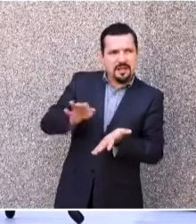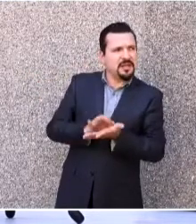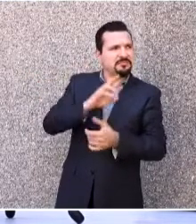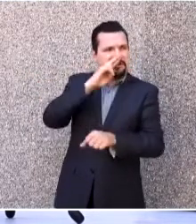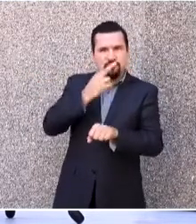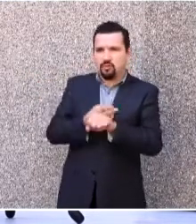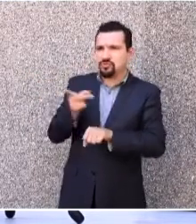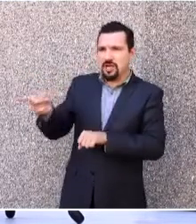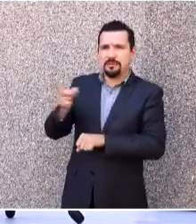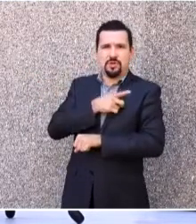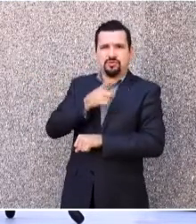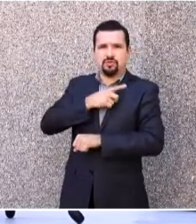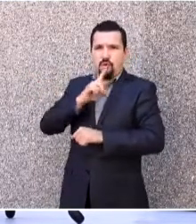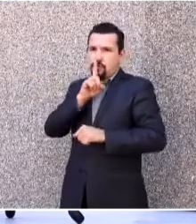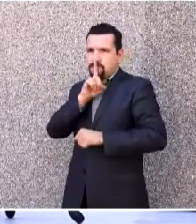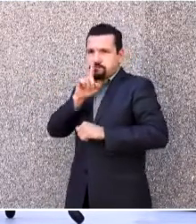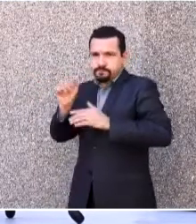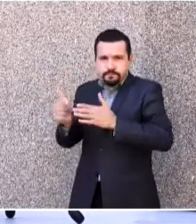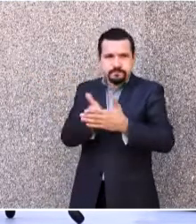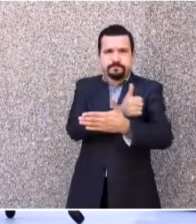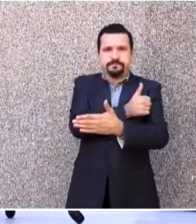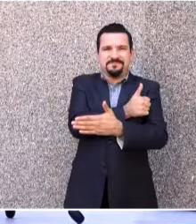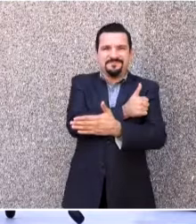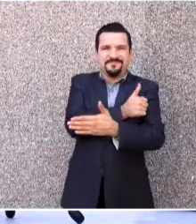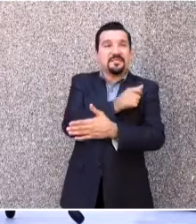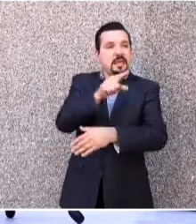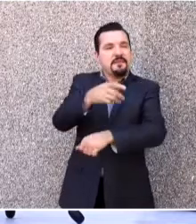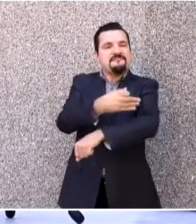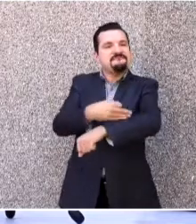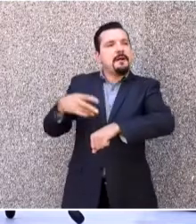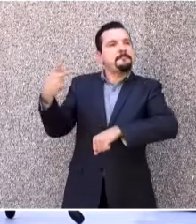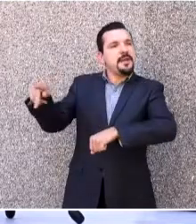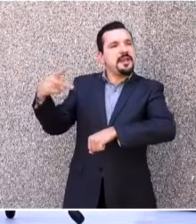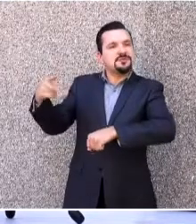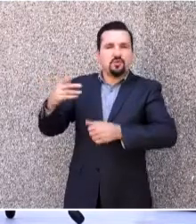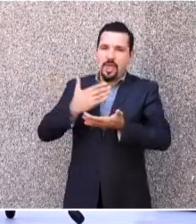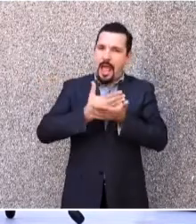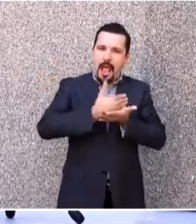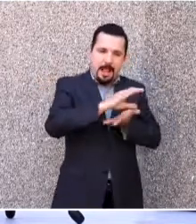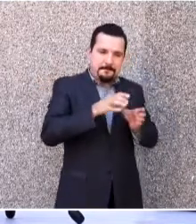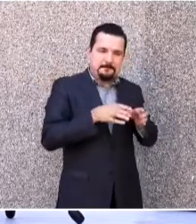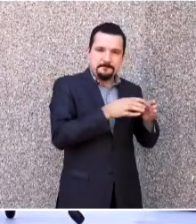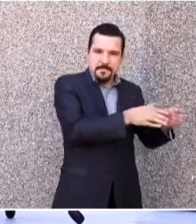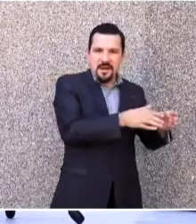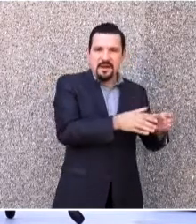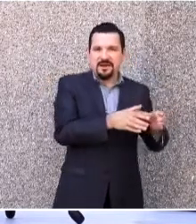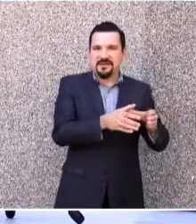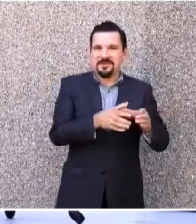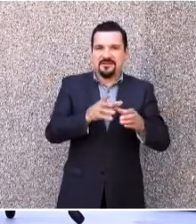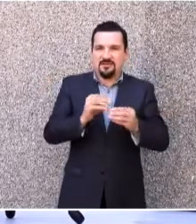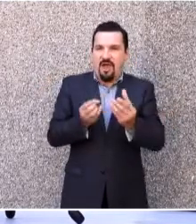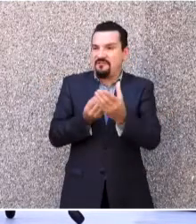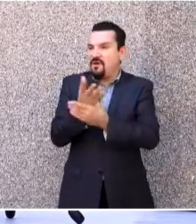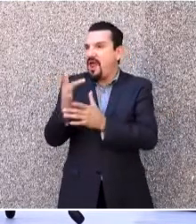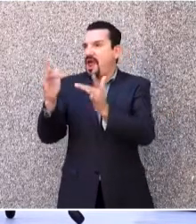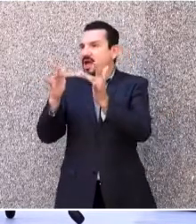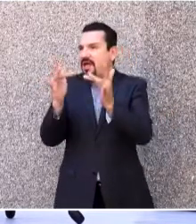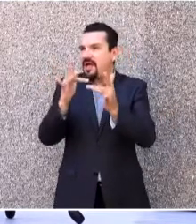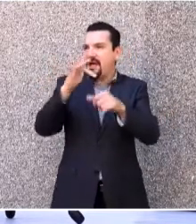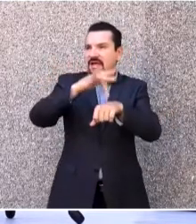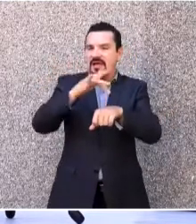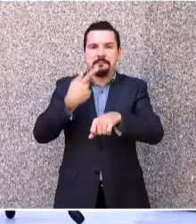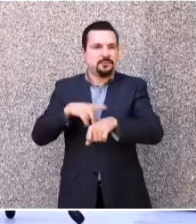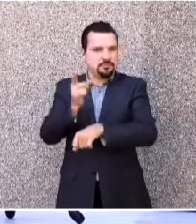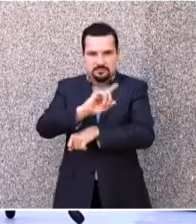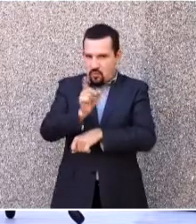y hablábamos también de la actitud responsable de la familia en cuanto al aislamiento desde